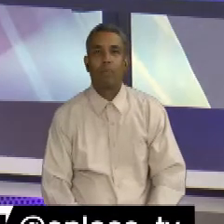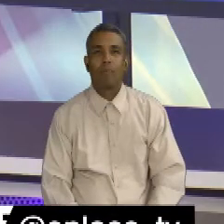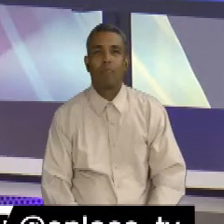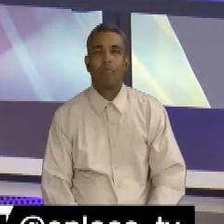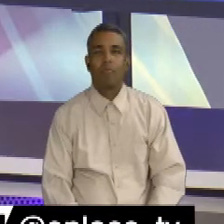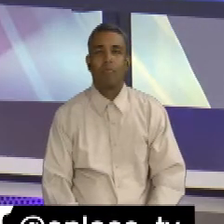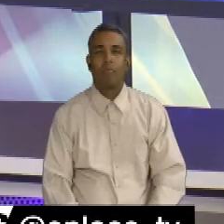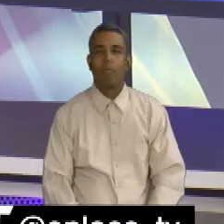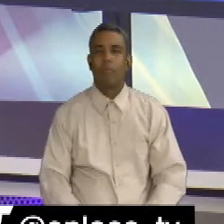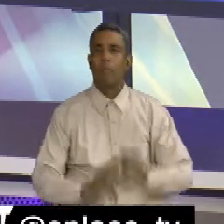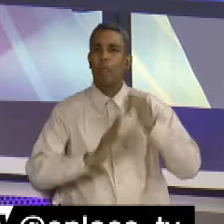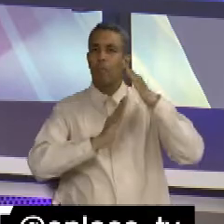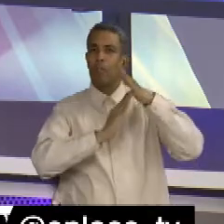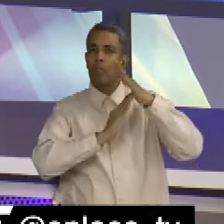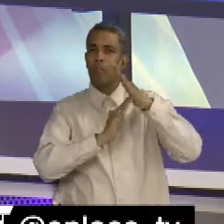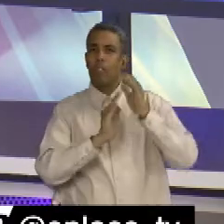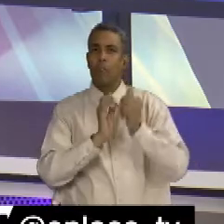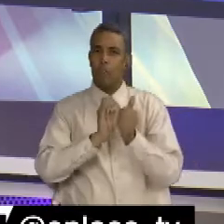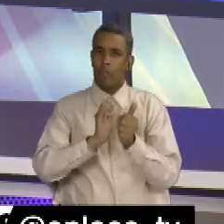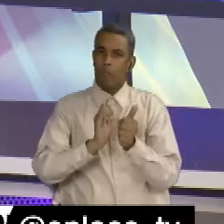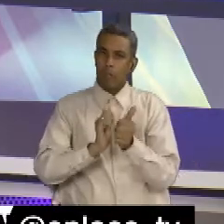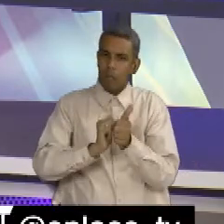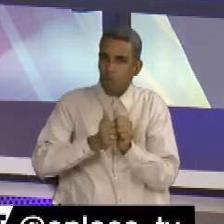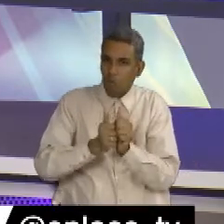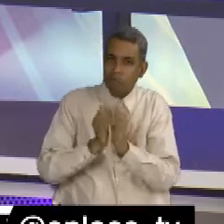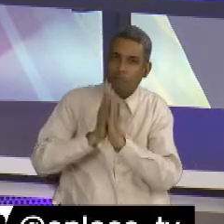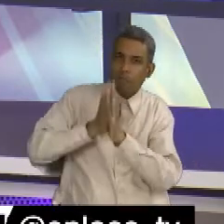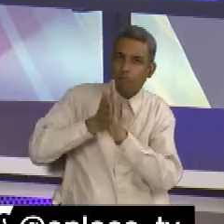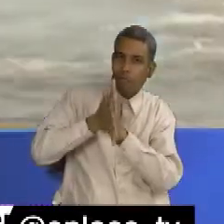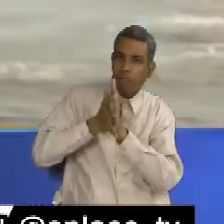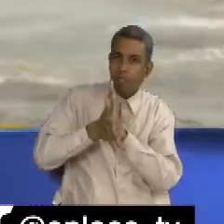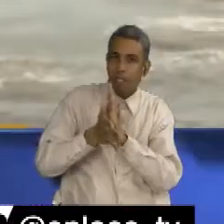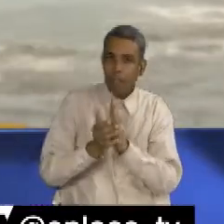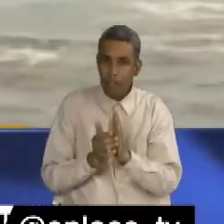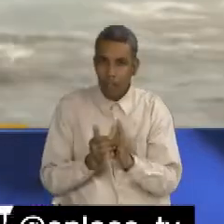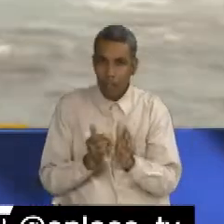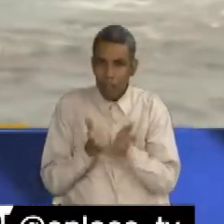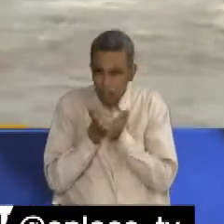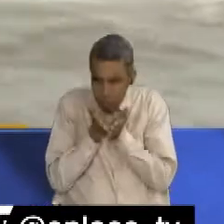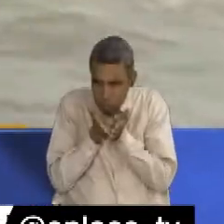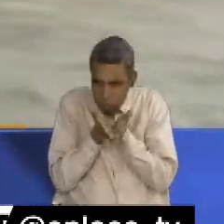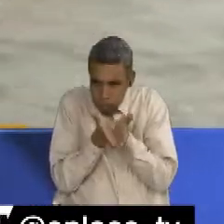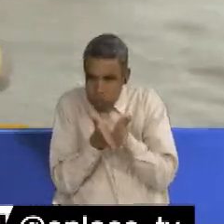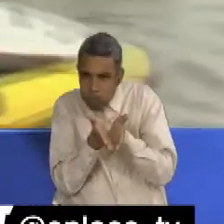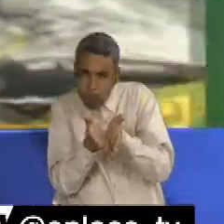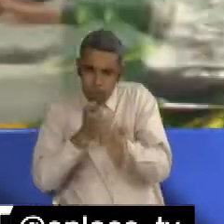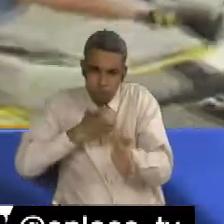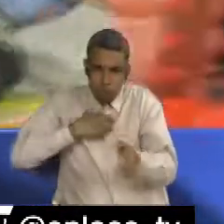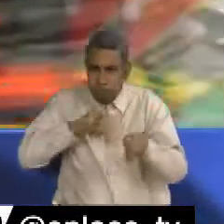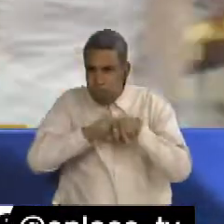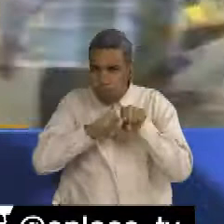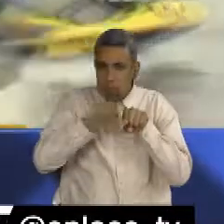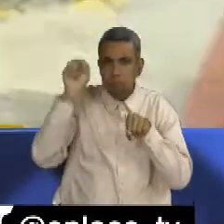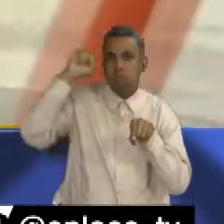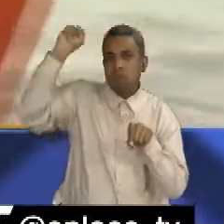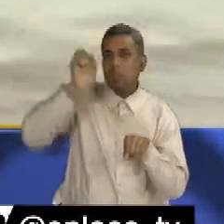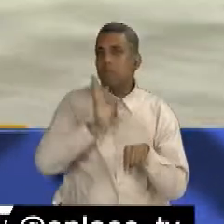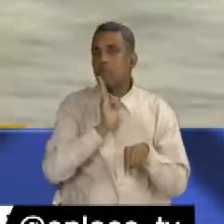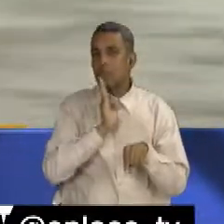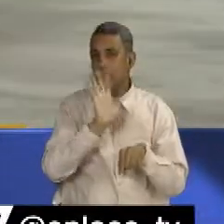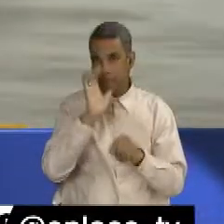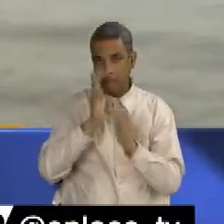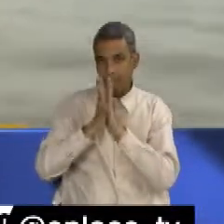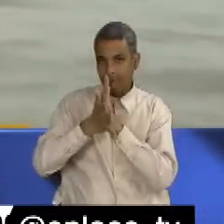Espere al volver de la pausa información sobre los ganadores de la Válida Nacional de Motonáutica que se realizó en Barranca Bermeja durante el fin de